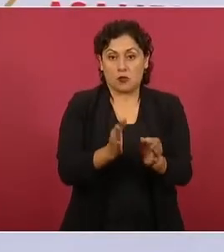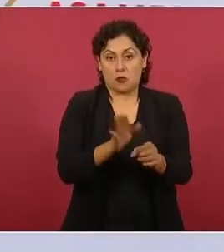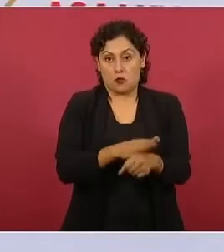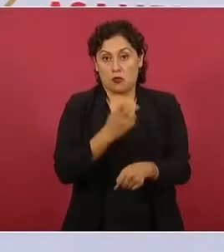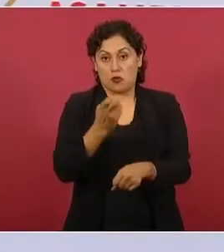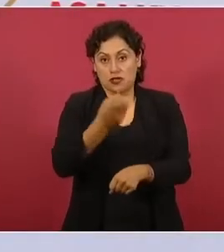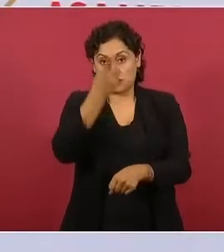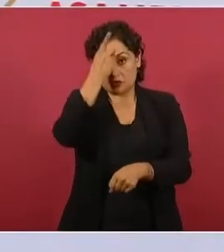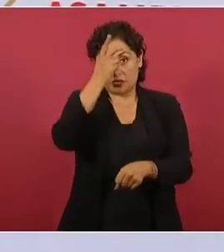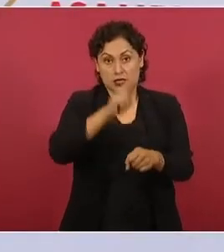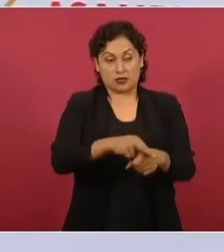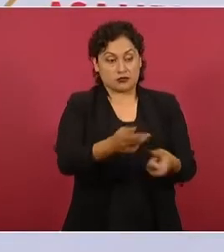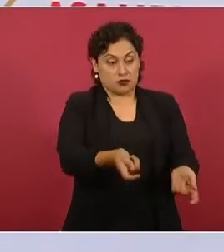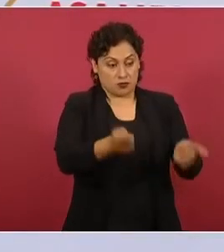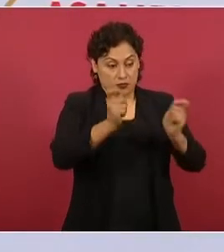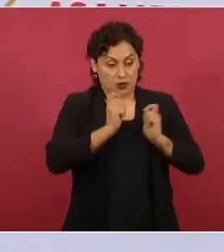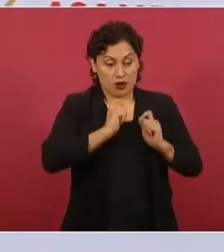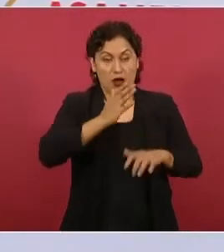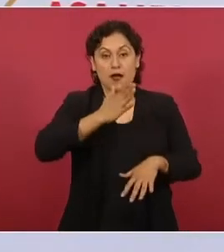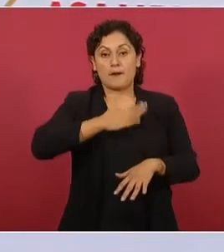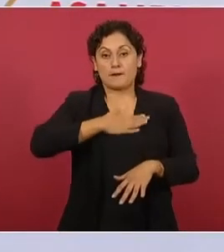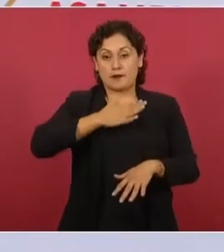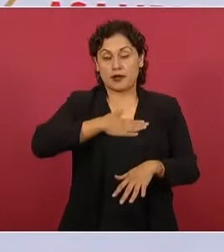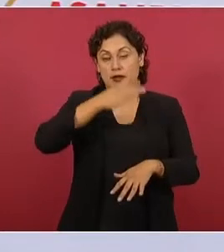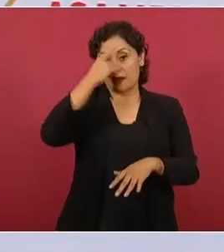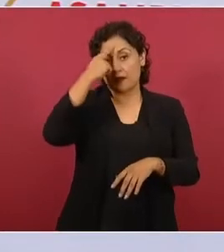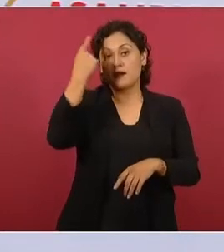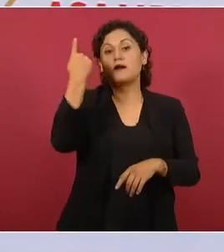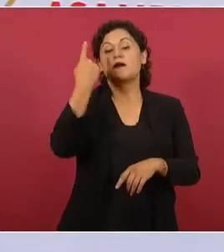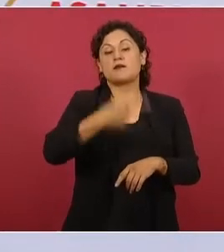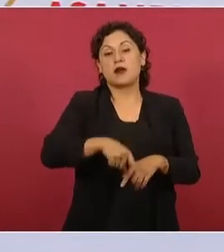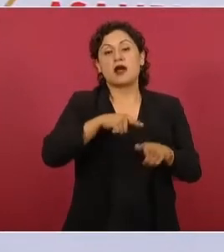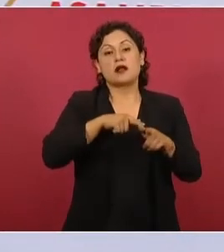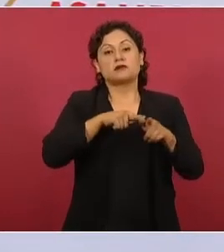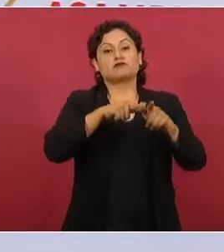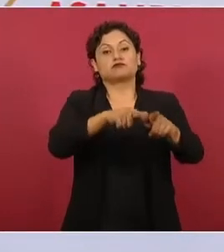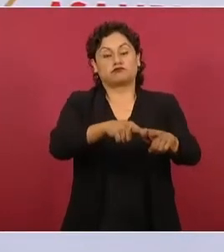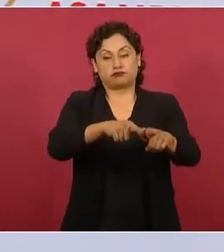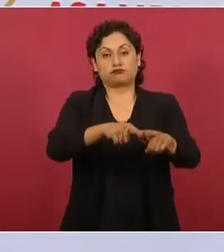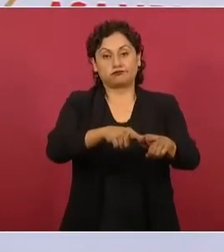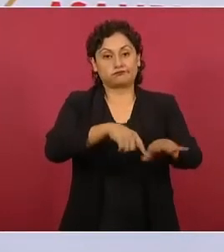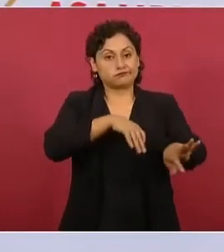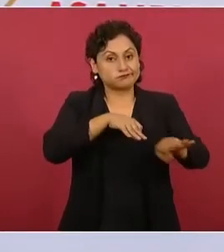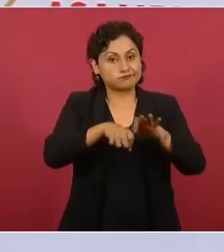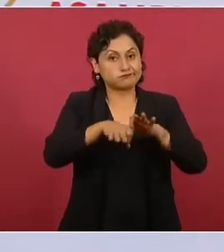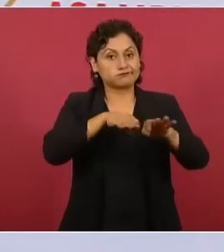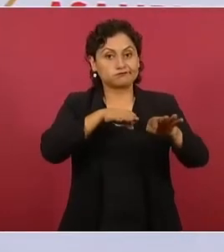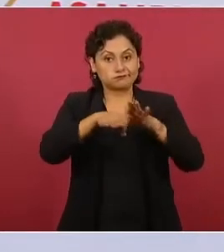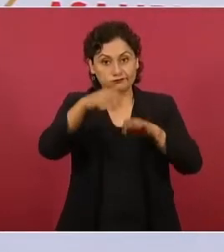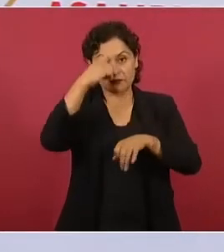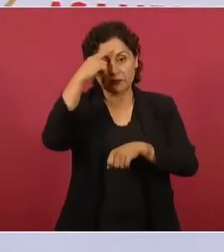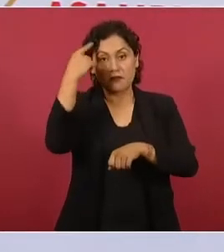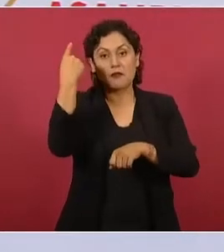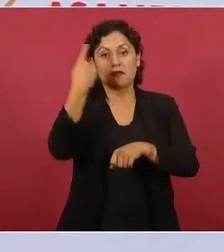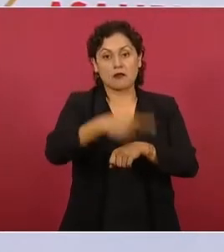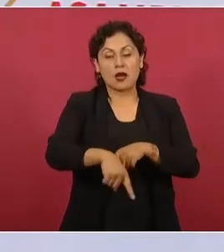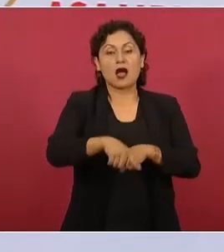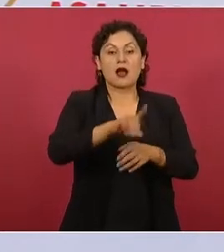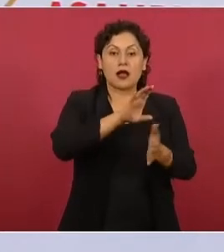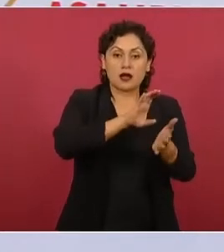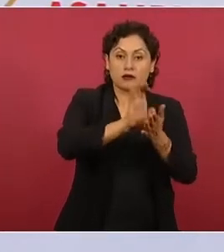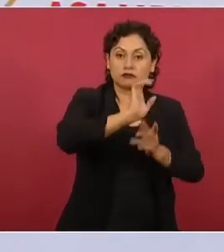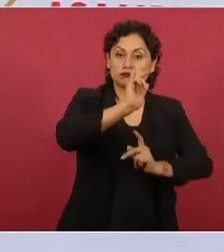el mandato de los señores asambleístas y consejeros de nuestro sector, seguirá trabajando en el proceso de capacitación y